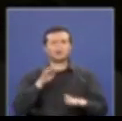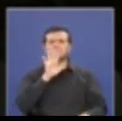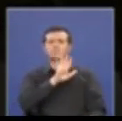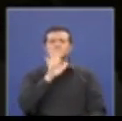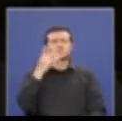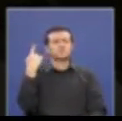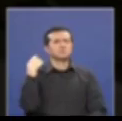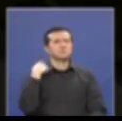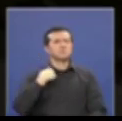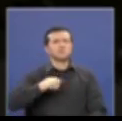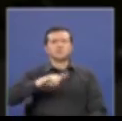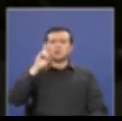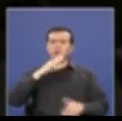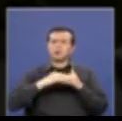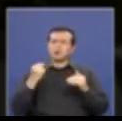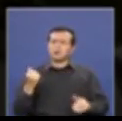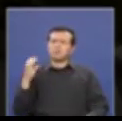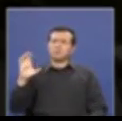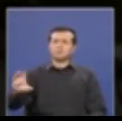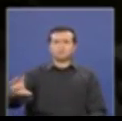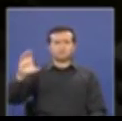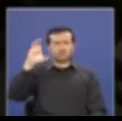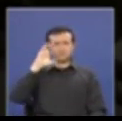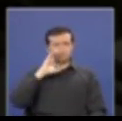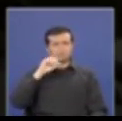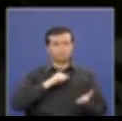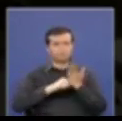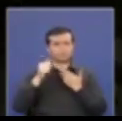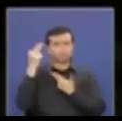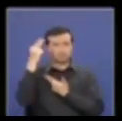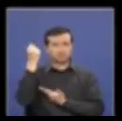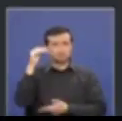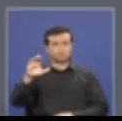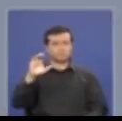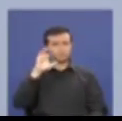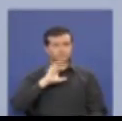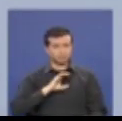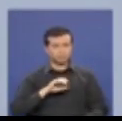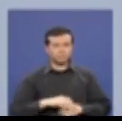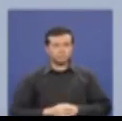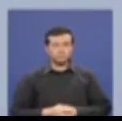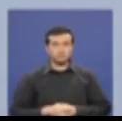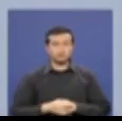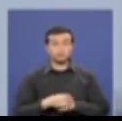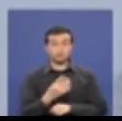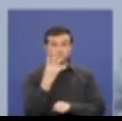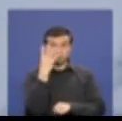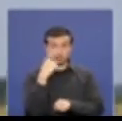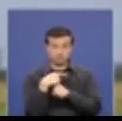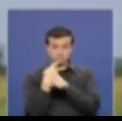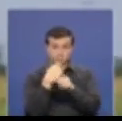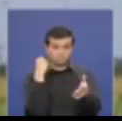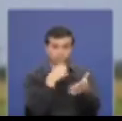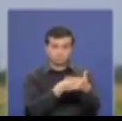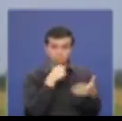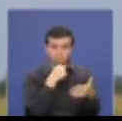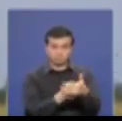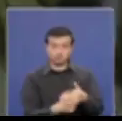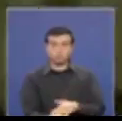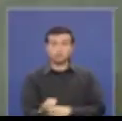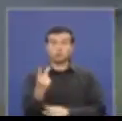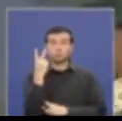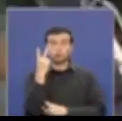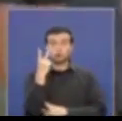55 millones de ingresos recibidos por el Ministerio de Defensa. De los 4 helicópteros accidentados,